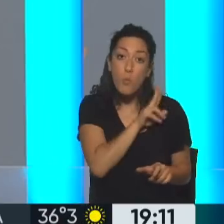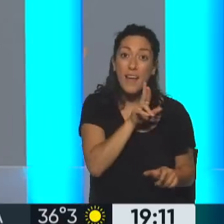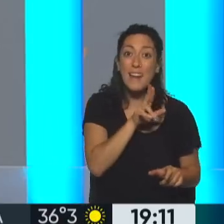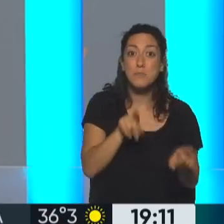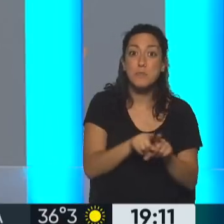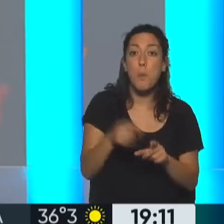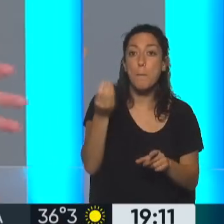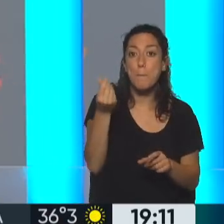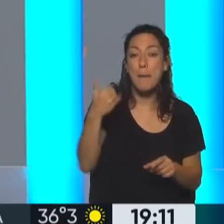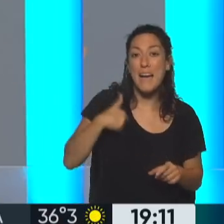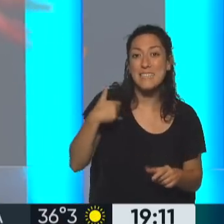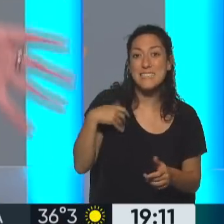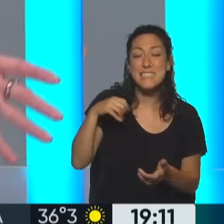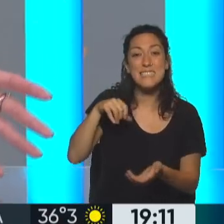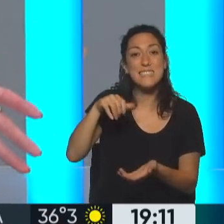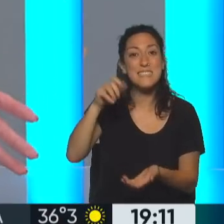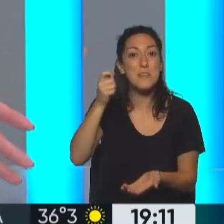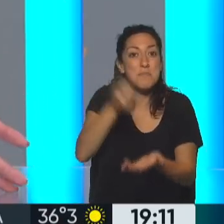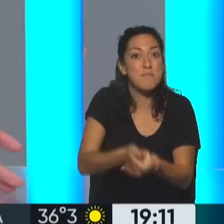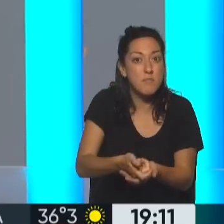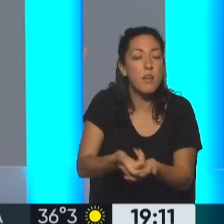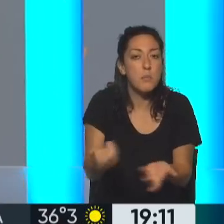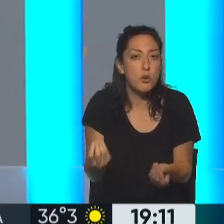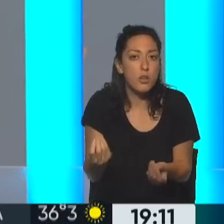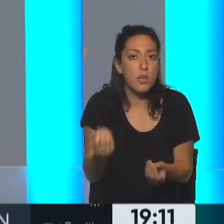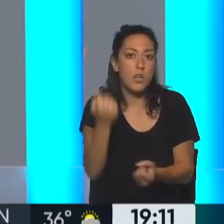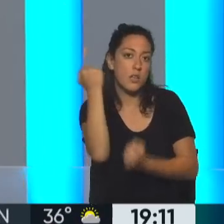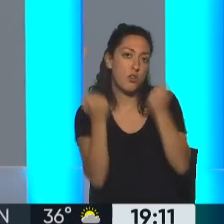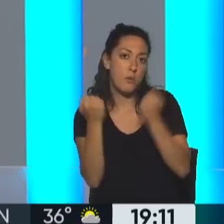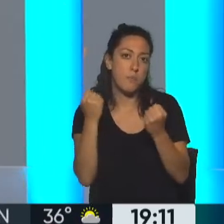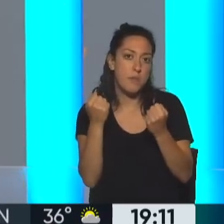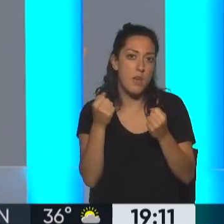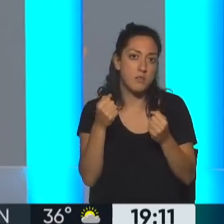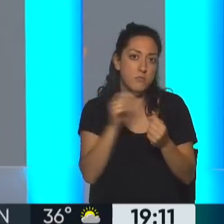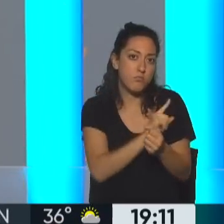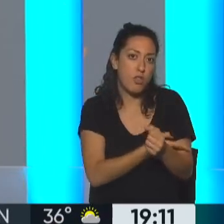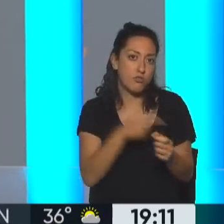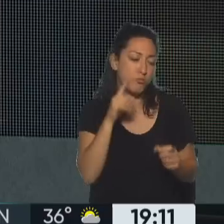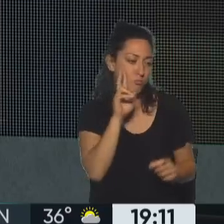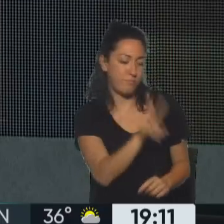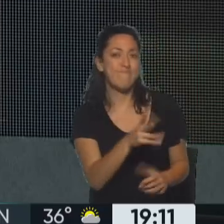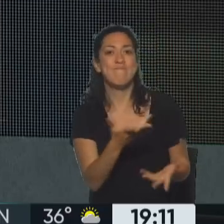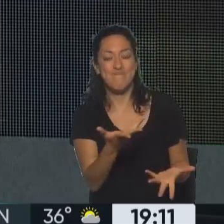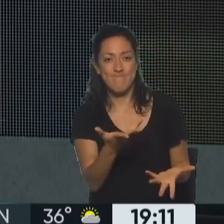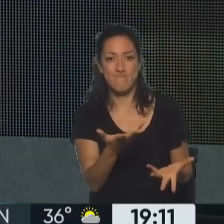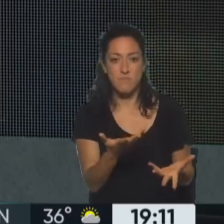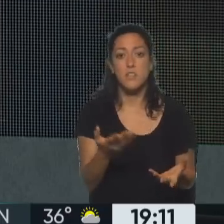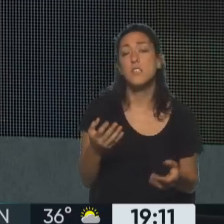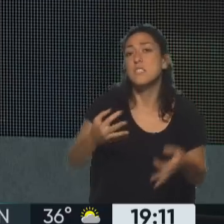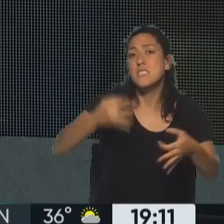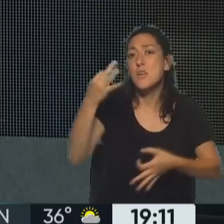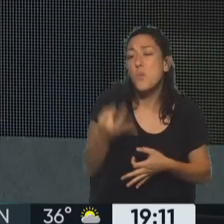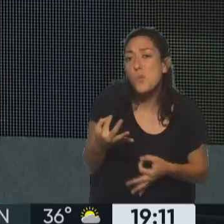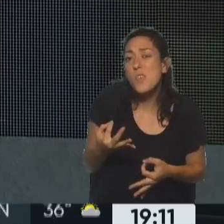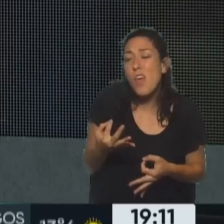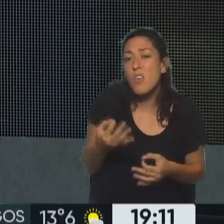en el país. Y eso es porque miran determinados intereses de la economía Y después te concentrada. argumentan que no vienen inversiones porque no hay seguridad jurídica,